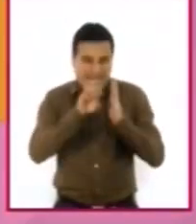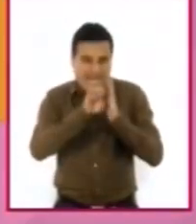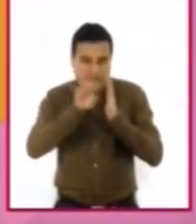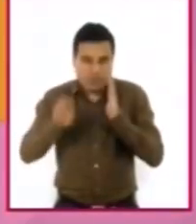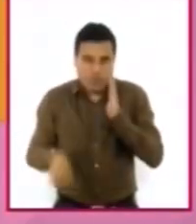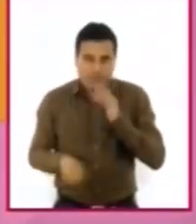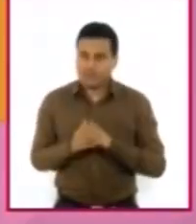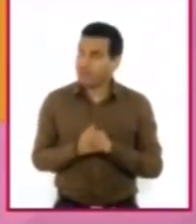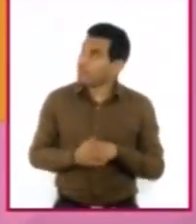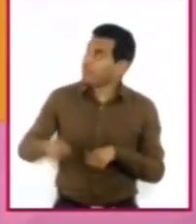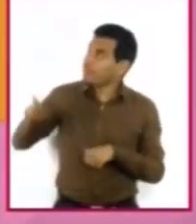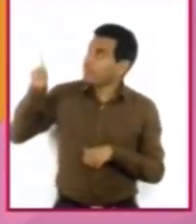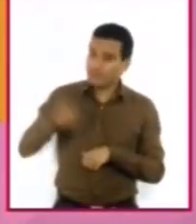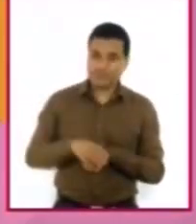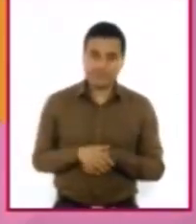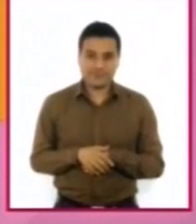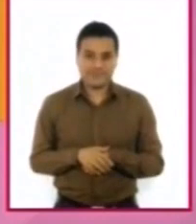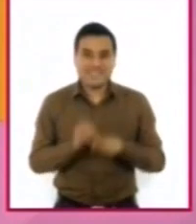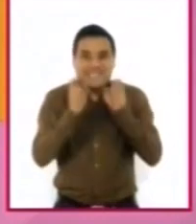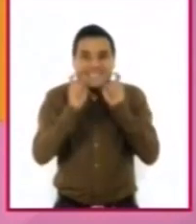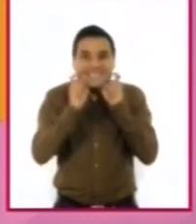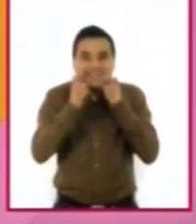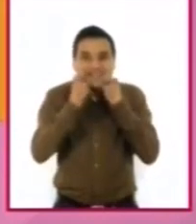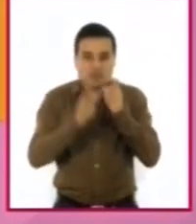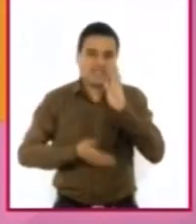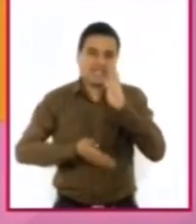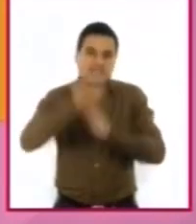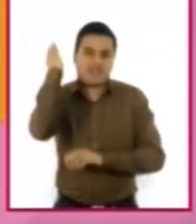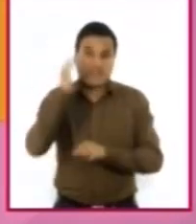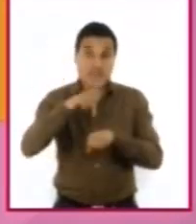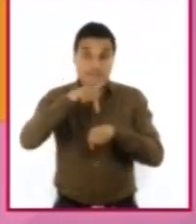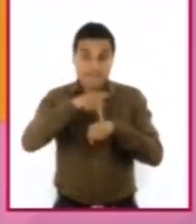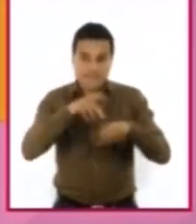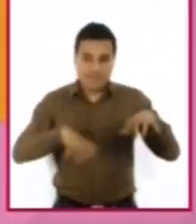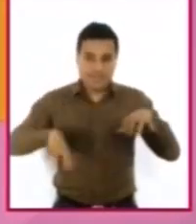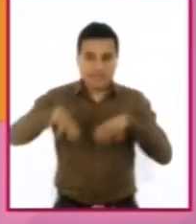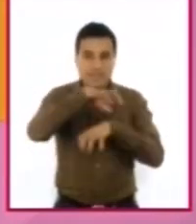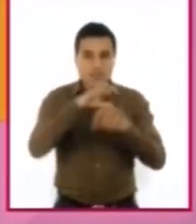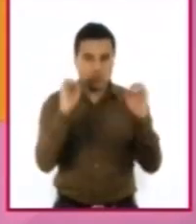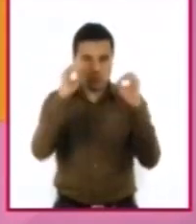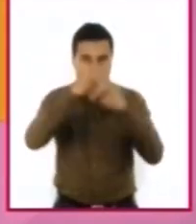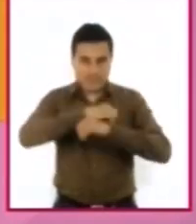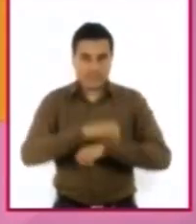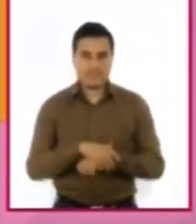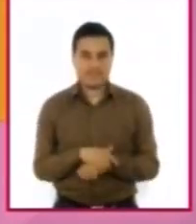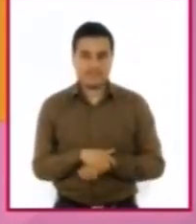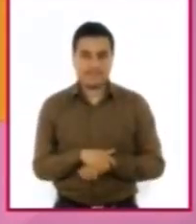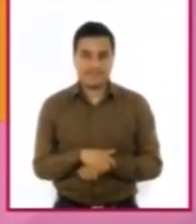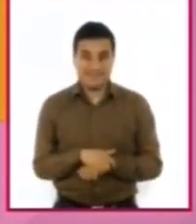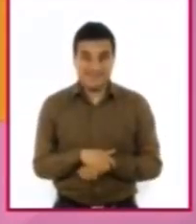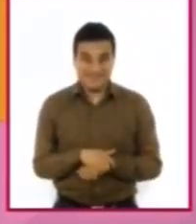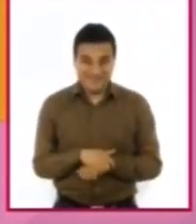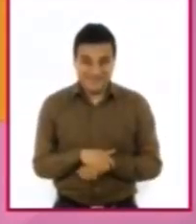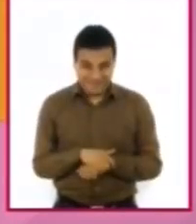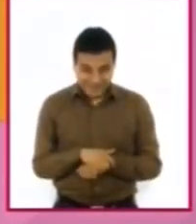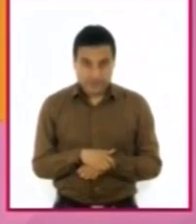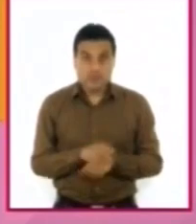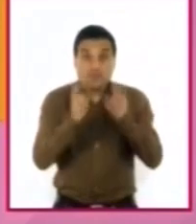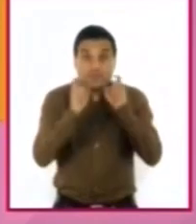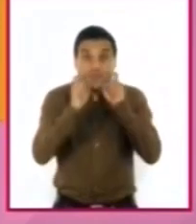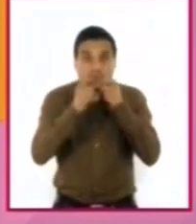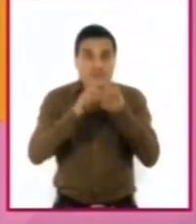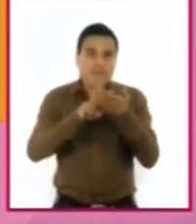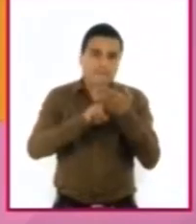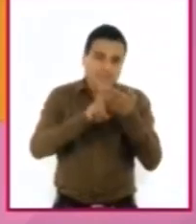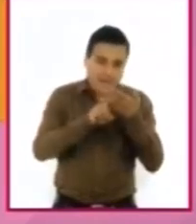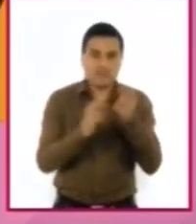una población de escarabajos se muda a un lugar donde las rocas son muy oscuras. Algunos de estos escarabajos son verdes y